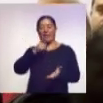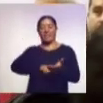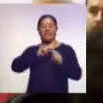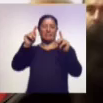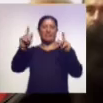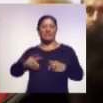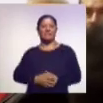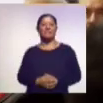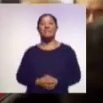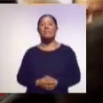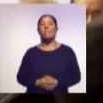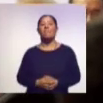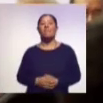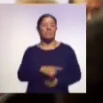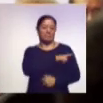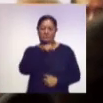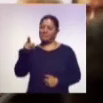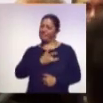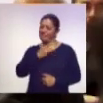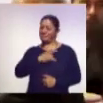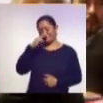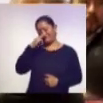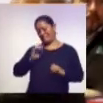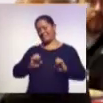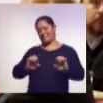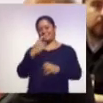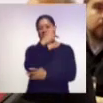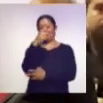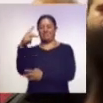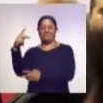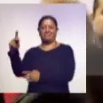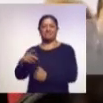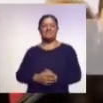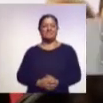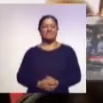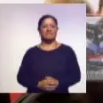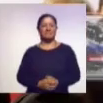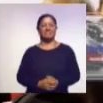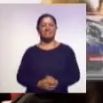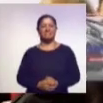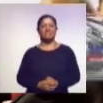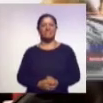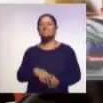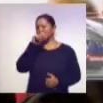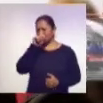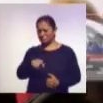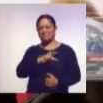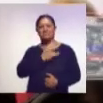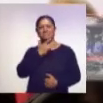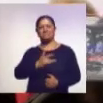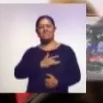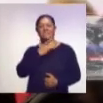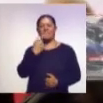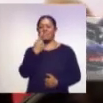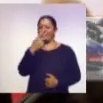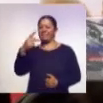Y tienen ustedes que sentirse primero muy orgullosos de ustedes mismos y también tienen que sentirse muy orgullosos